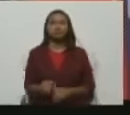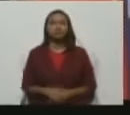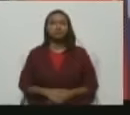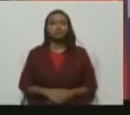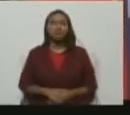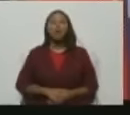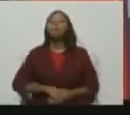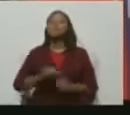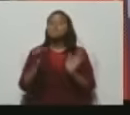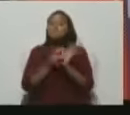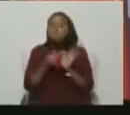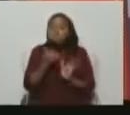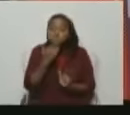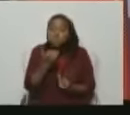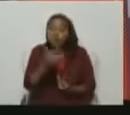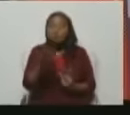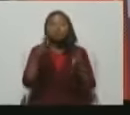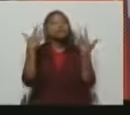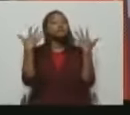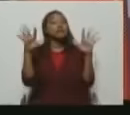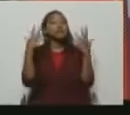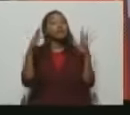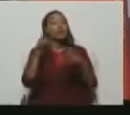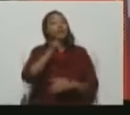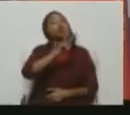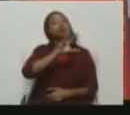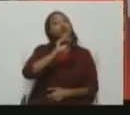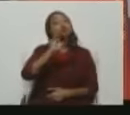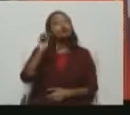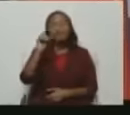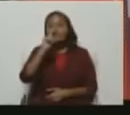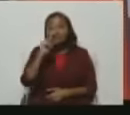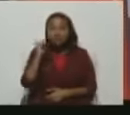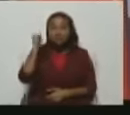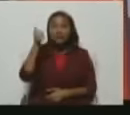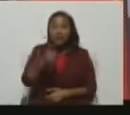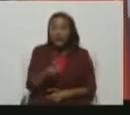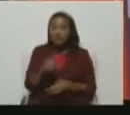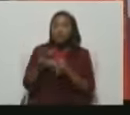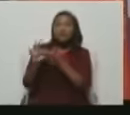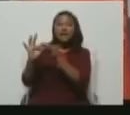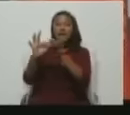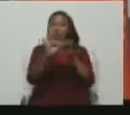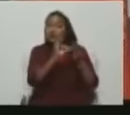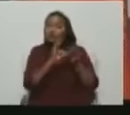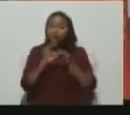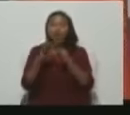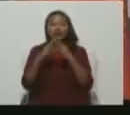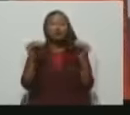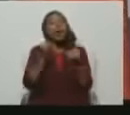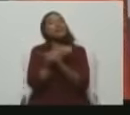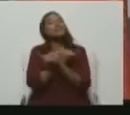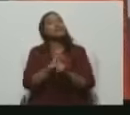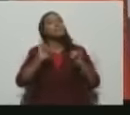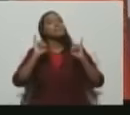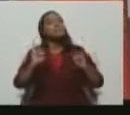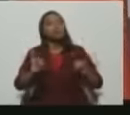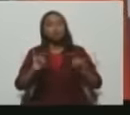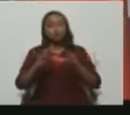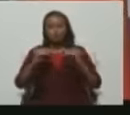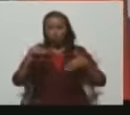los 200 años de la unión e independencia de todo el continente en Junín y